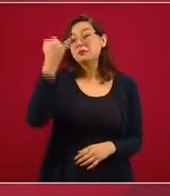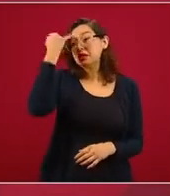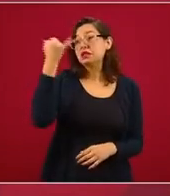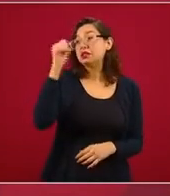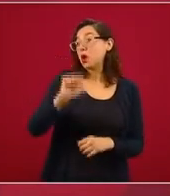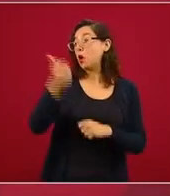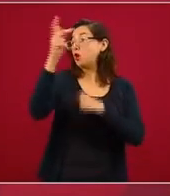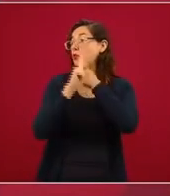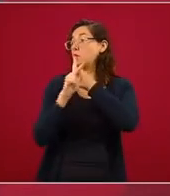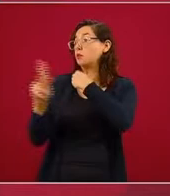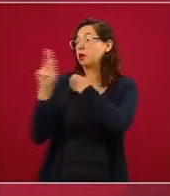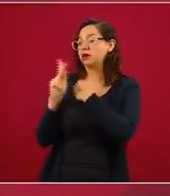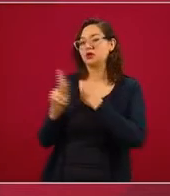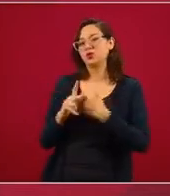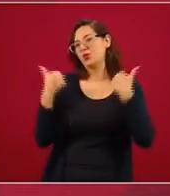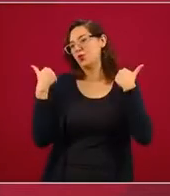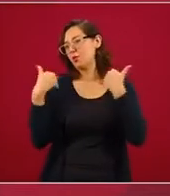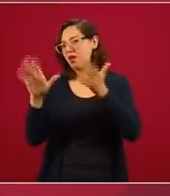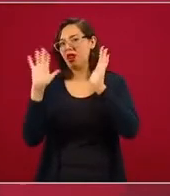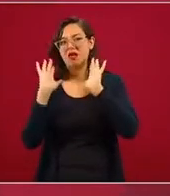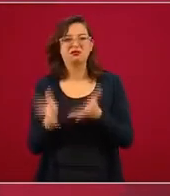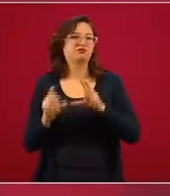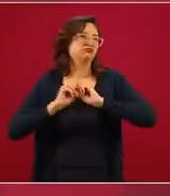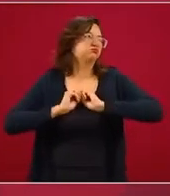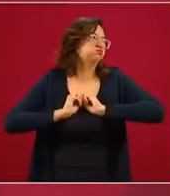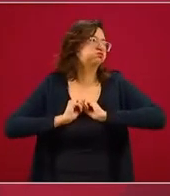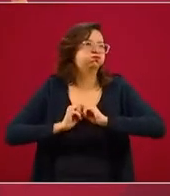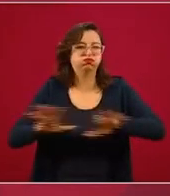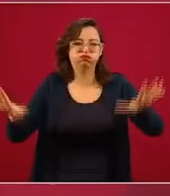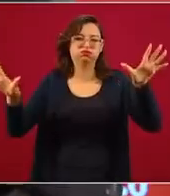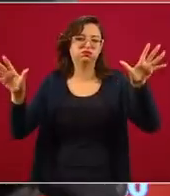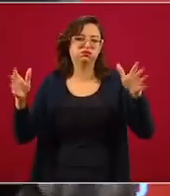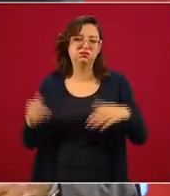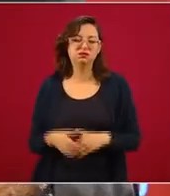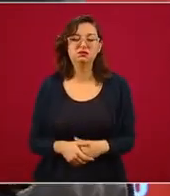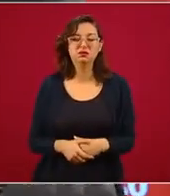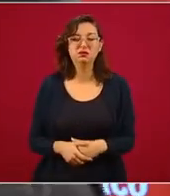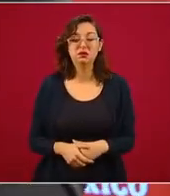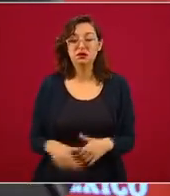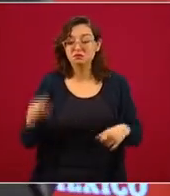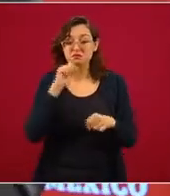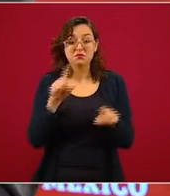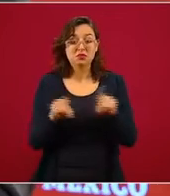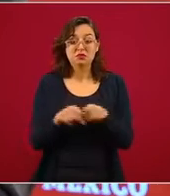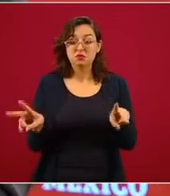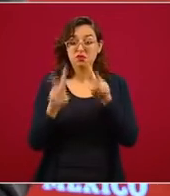este asunto tiene que ver, entre otros, con el caso Odebrecht,